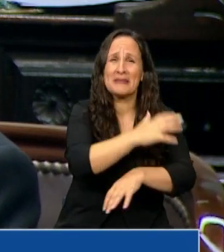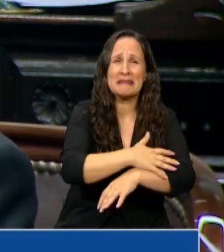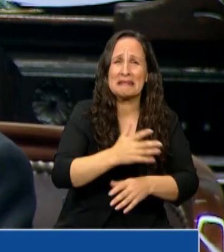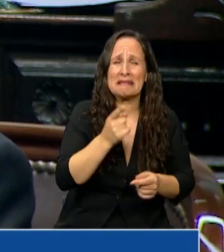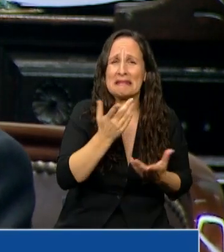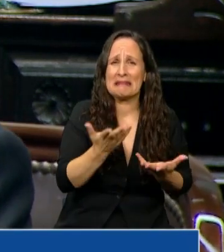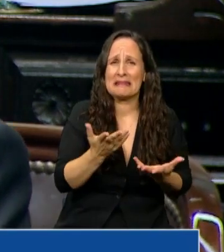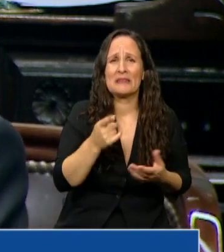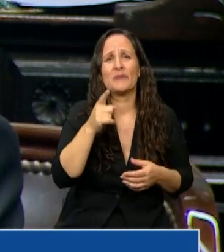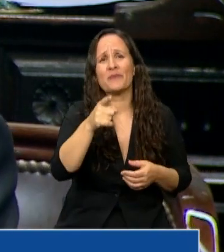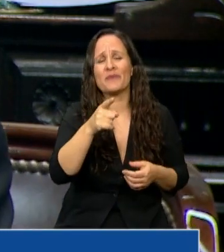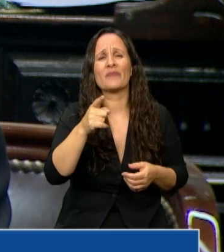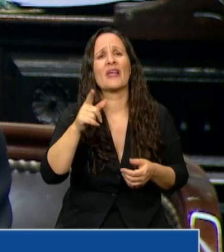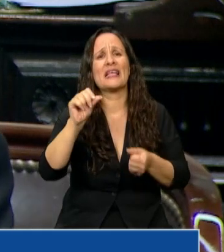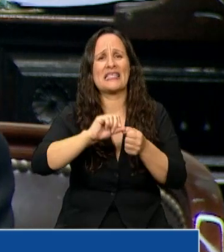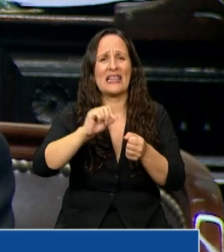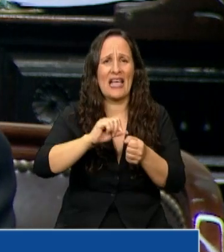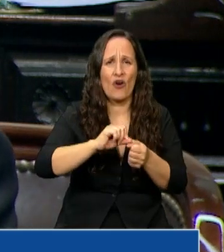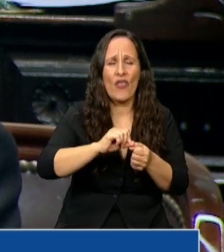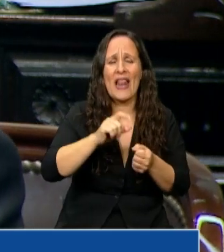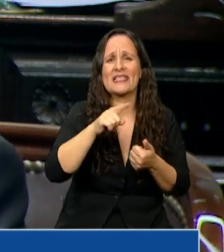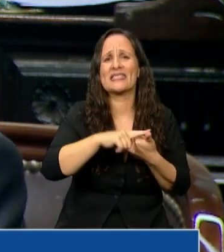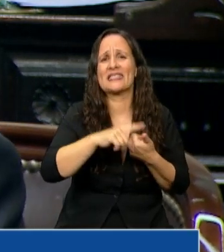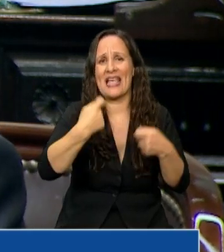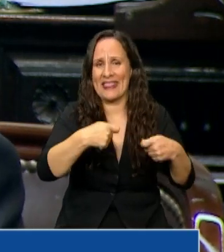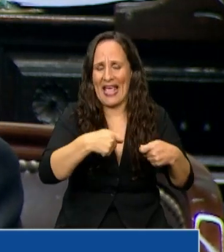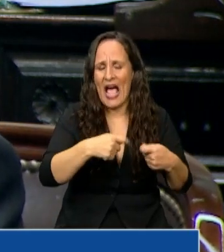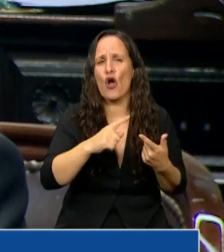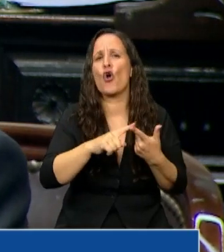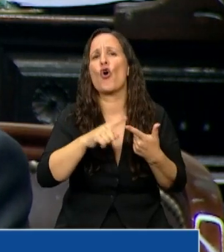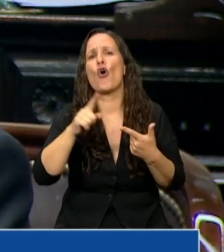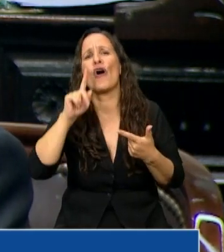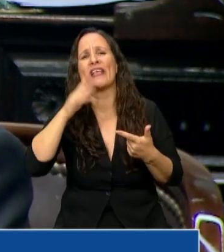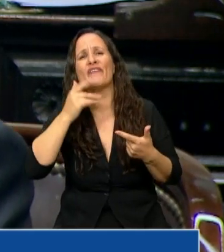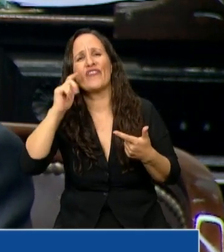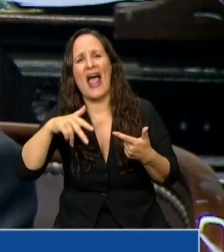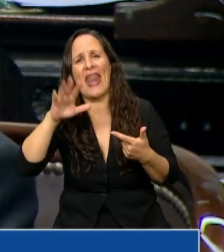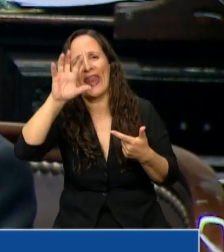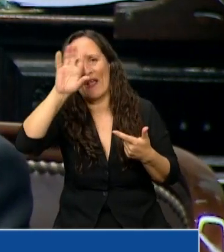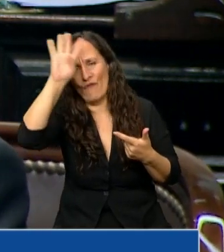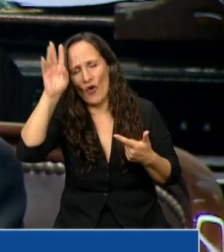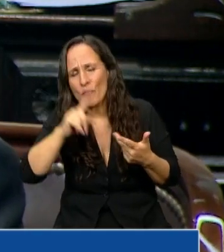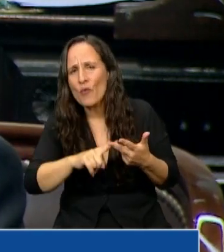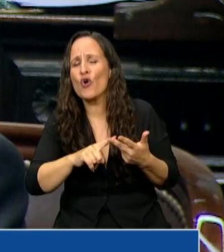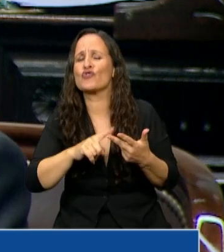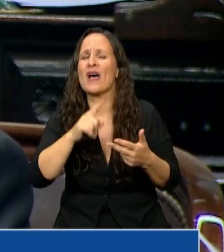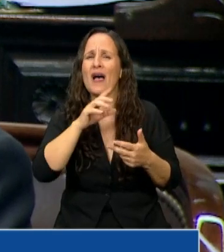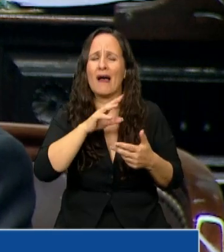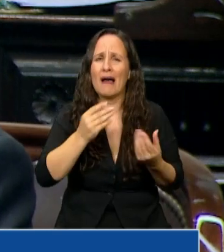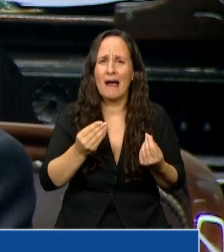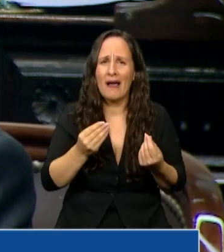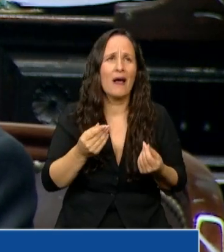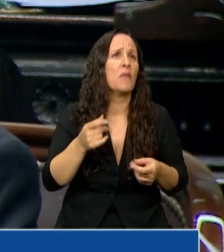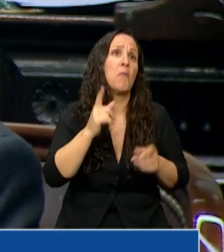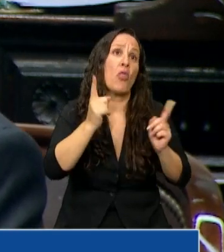de Catamarca, Zamora de Santiago del Estero, Insfrán de Formosa? ¿Con qué van a pagar los sueldos a